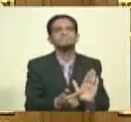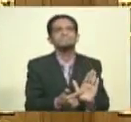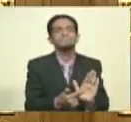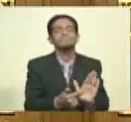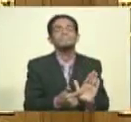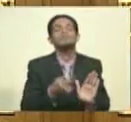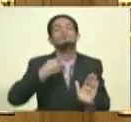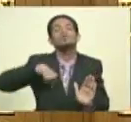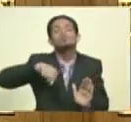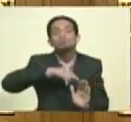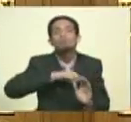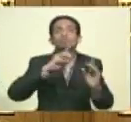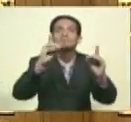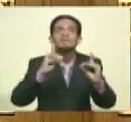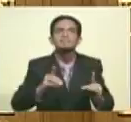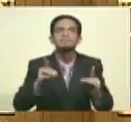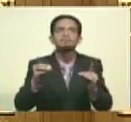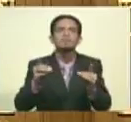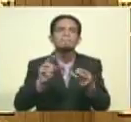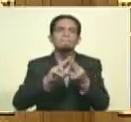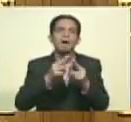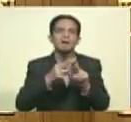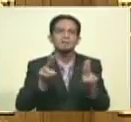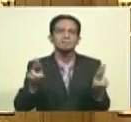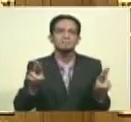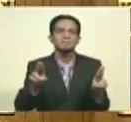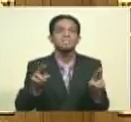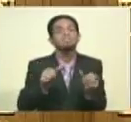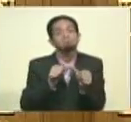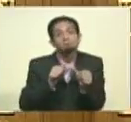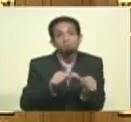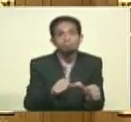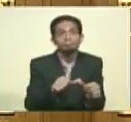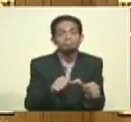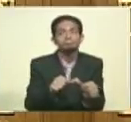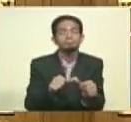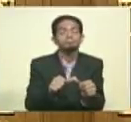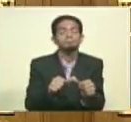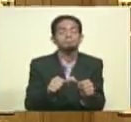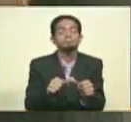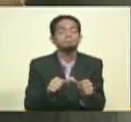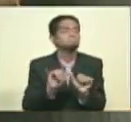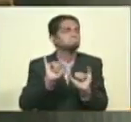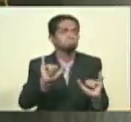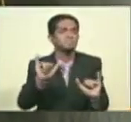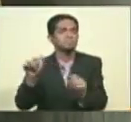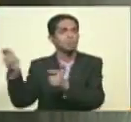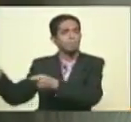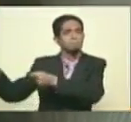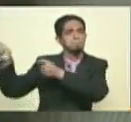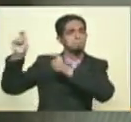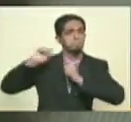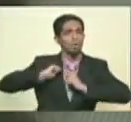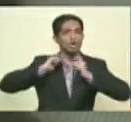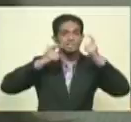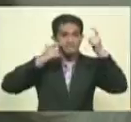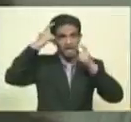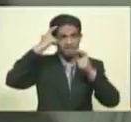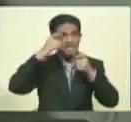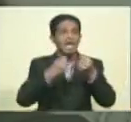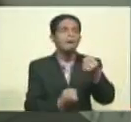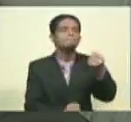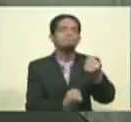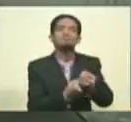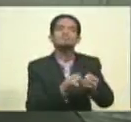camino de la paz. Y seguimos con Chávez, con ese legado, y apoyando al hijo de Chávez,